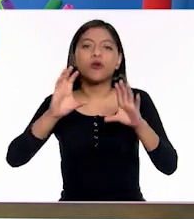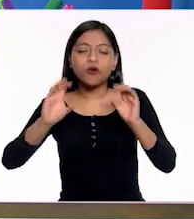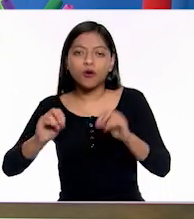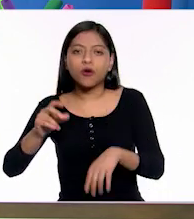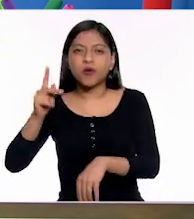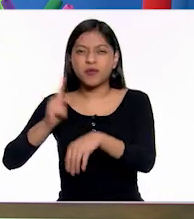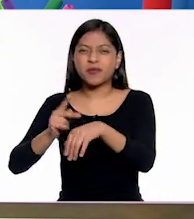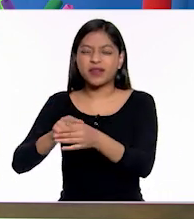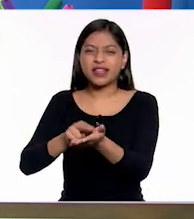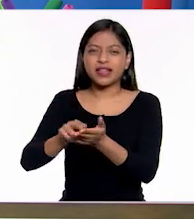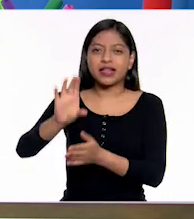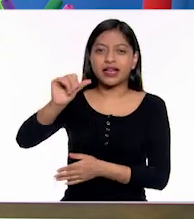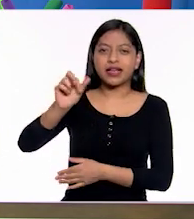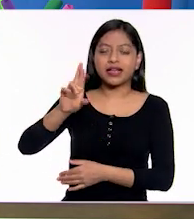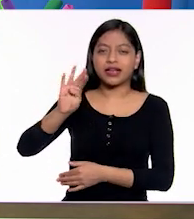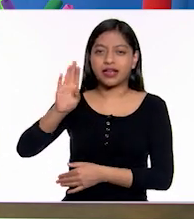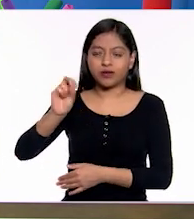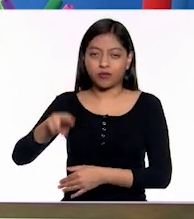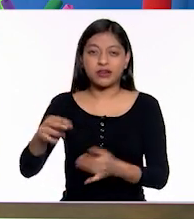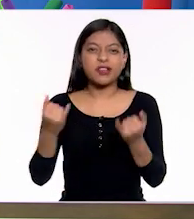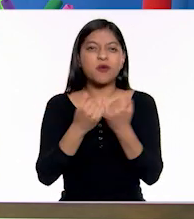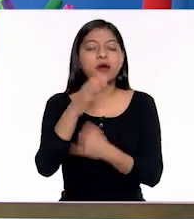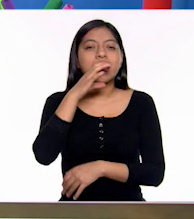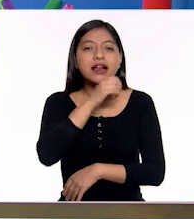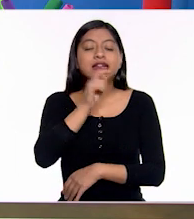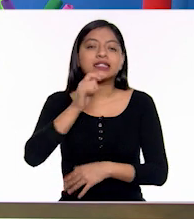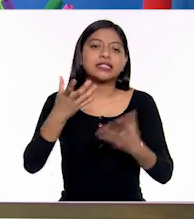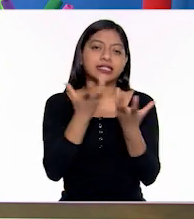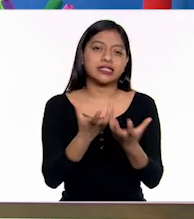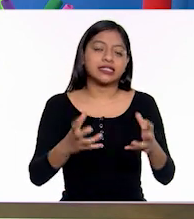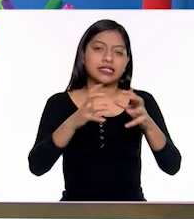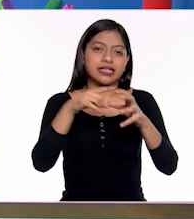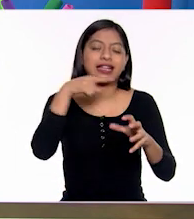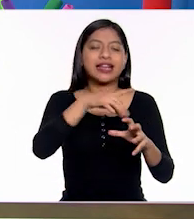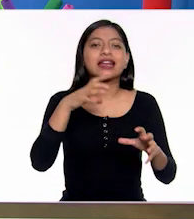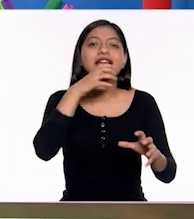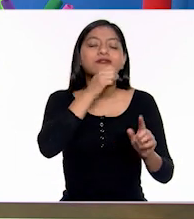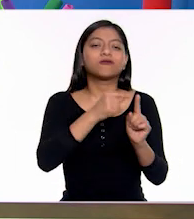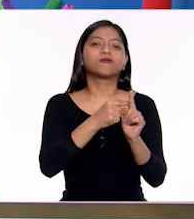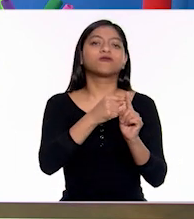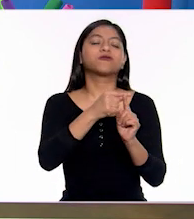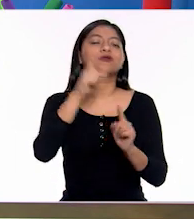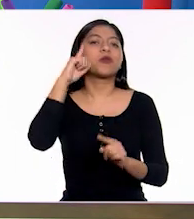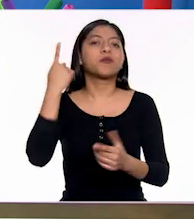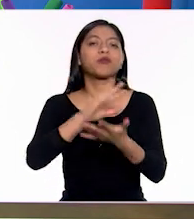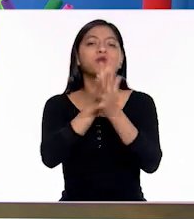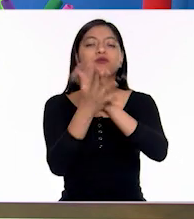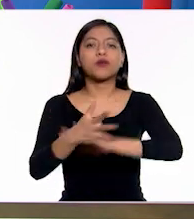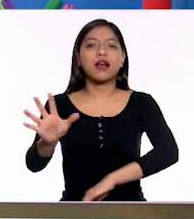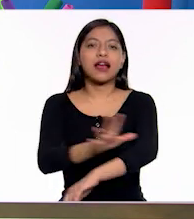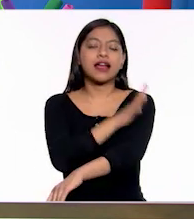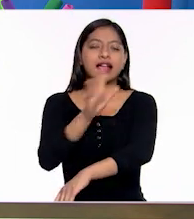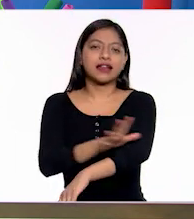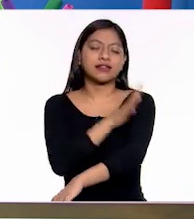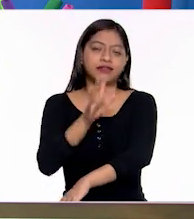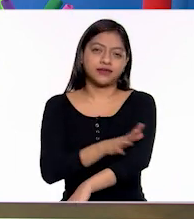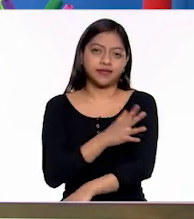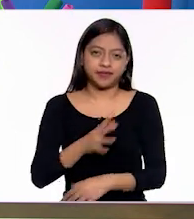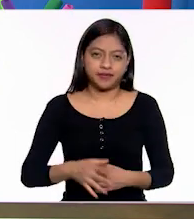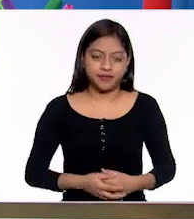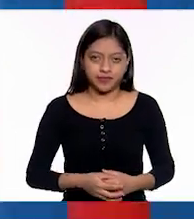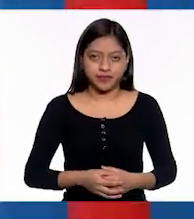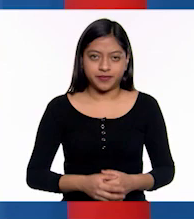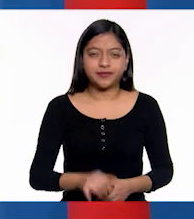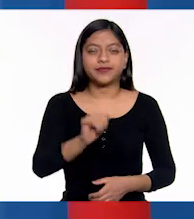eléctrica, y las termoeléctricas utilizan el calor de la tierra, y en todos los casos hay diversas transformaciones de energía,